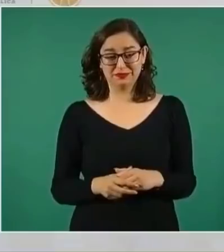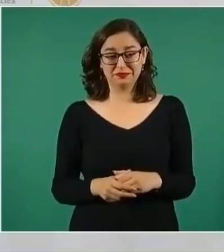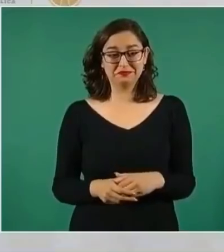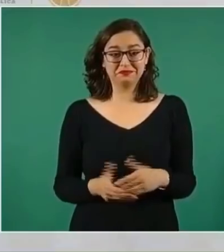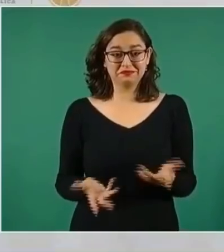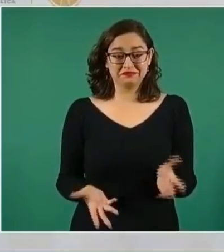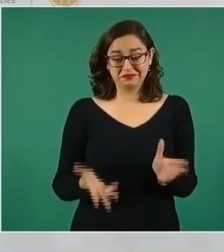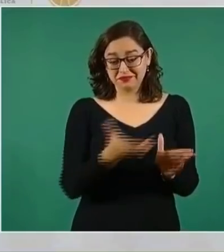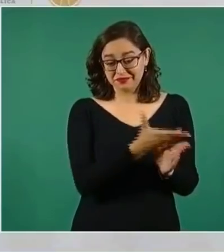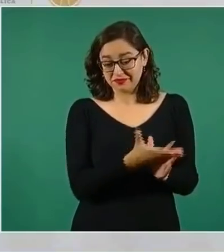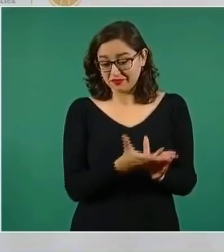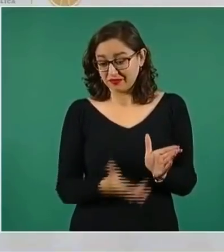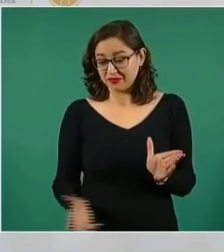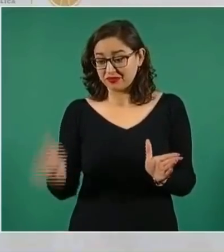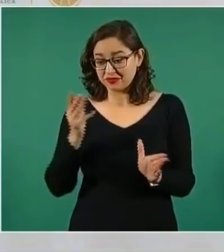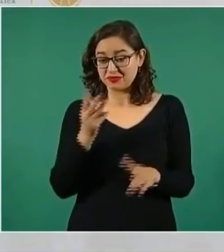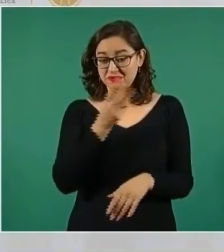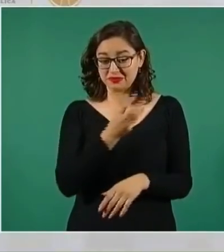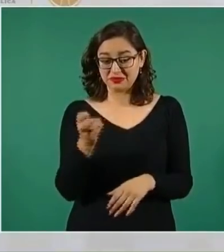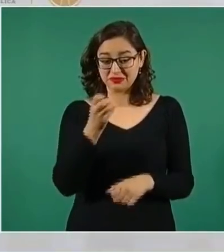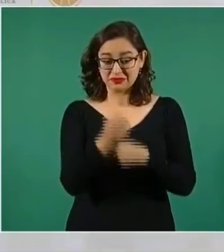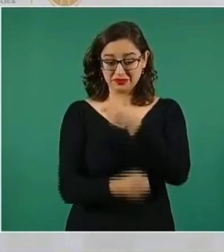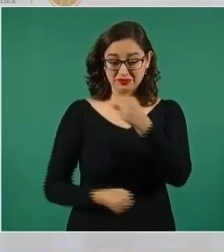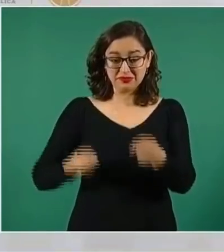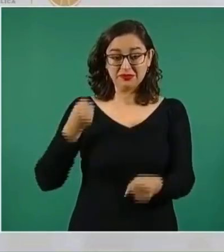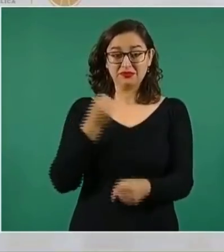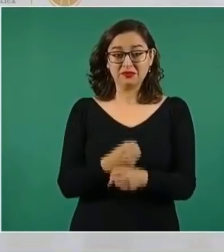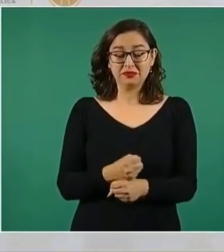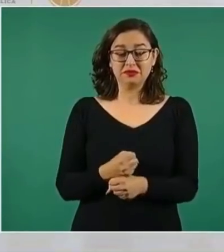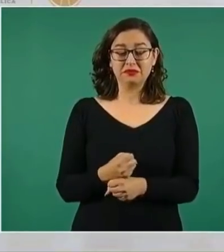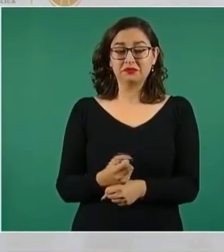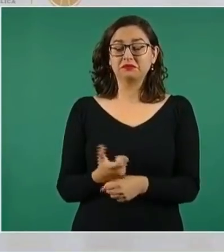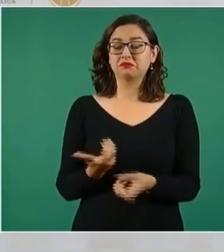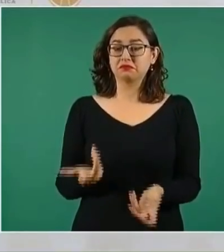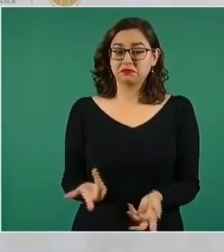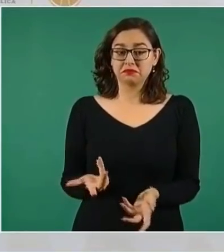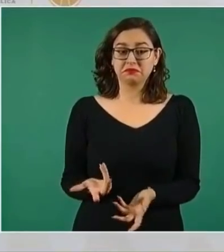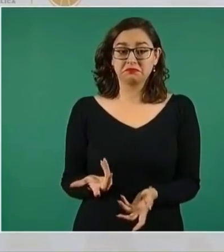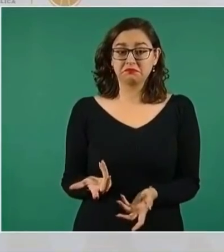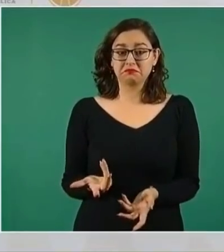el periodo colonial no hubo avances